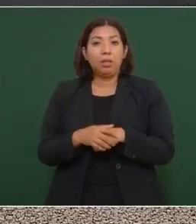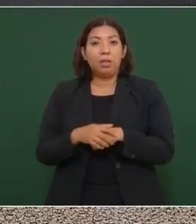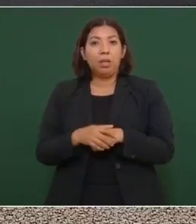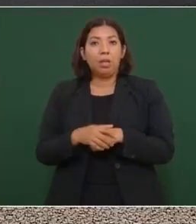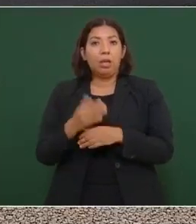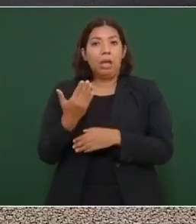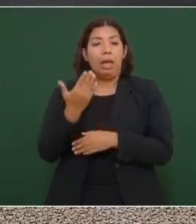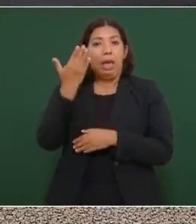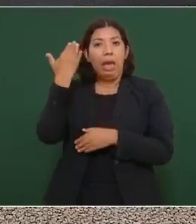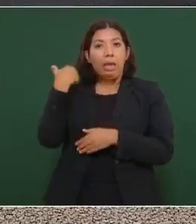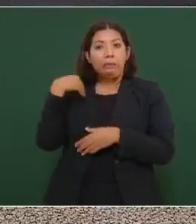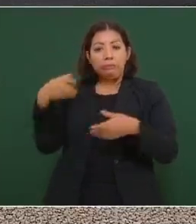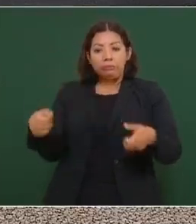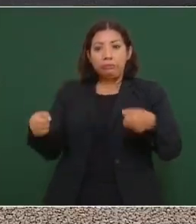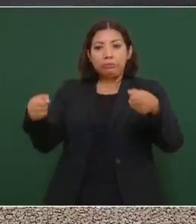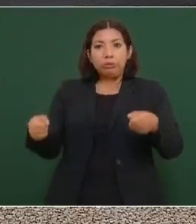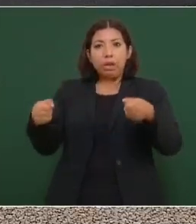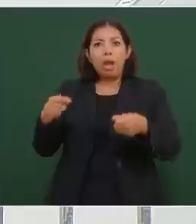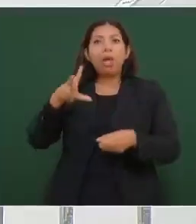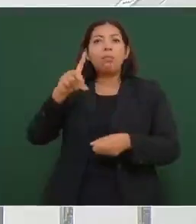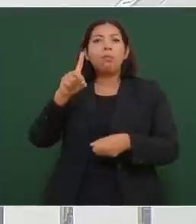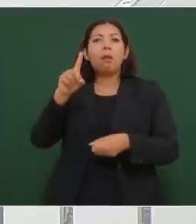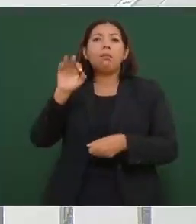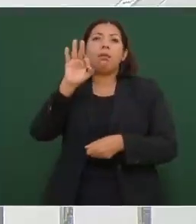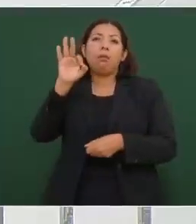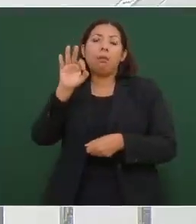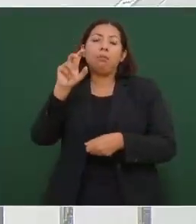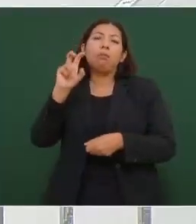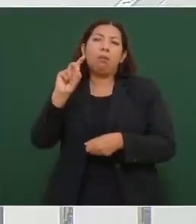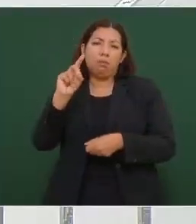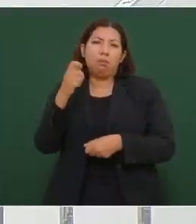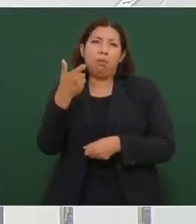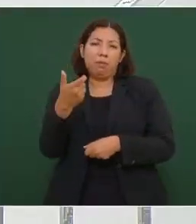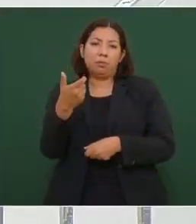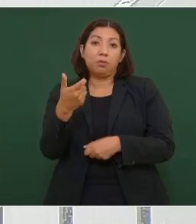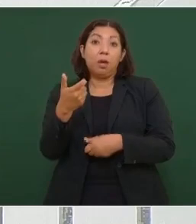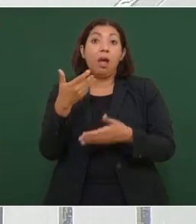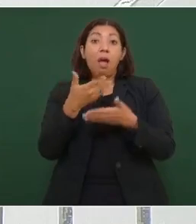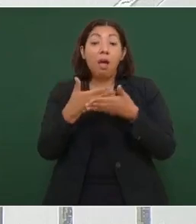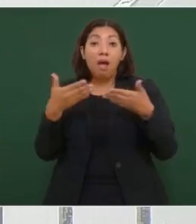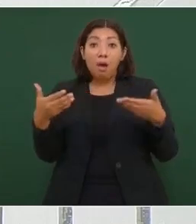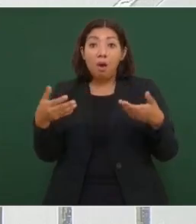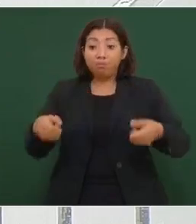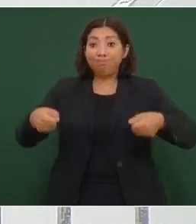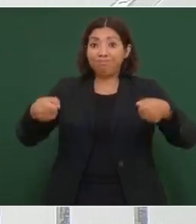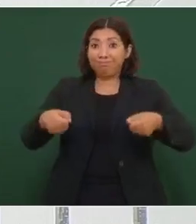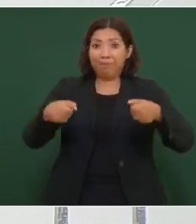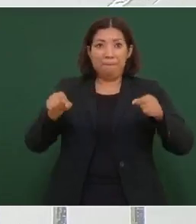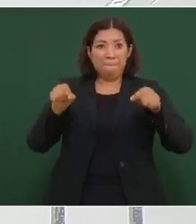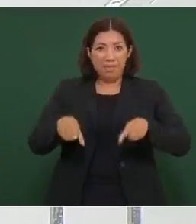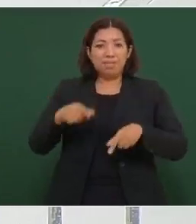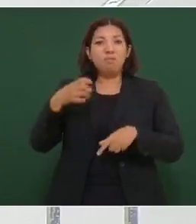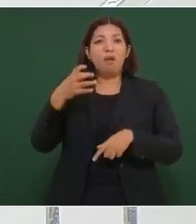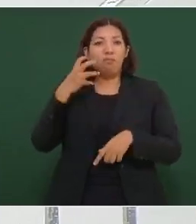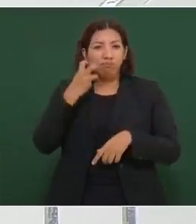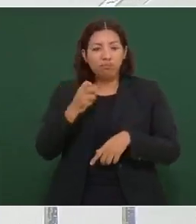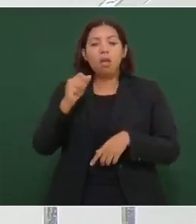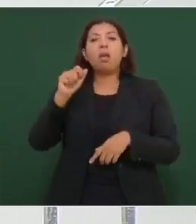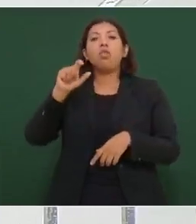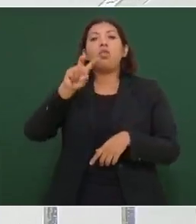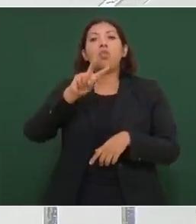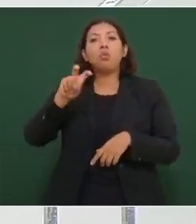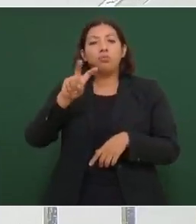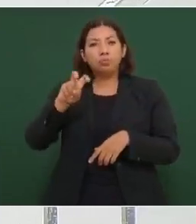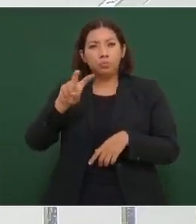vendían, si no se les echaba a perder, a 30 pesos, hoy le están vendiendo ya 400 pesos directamente, entre 11 y 15 veces más,